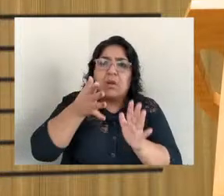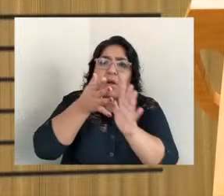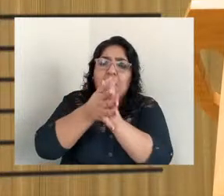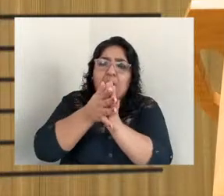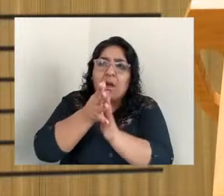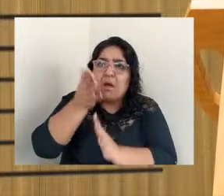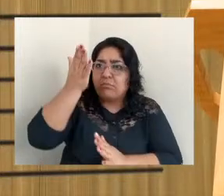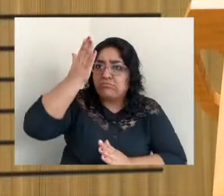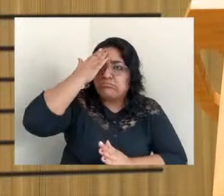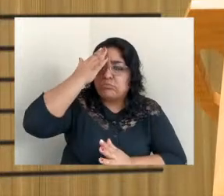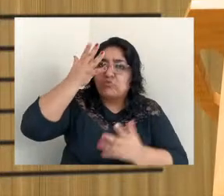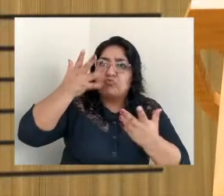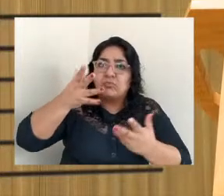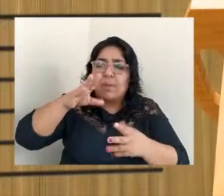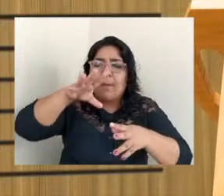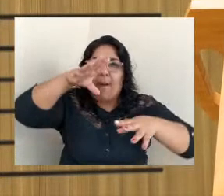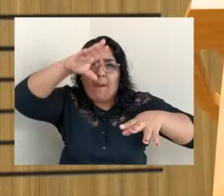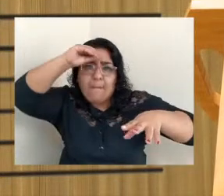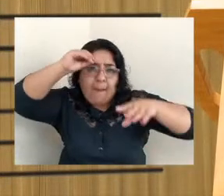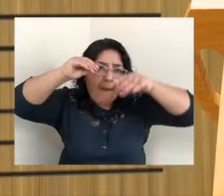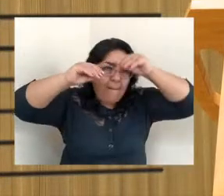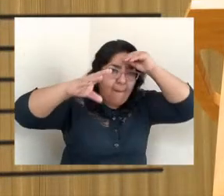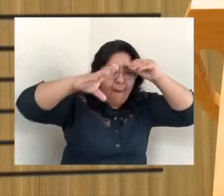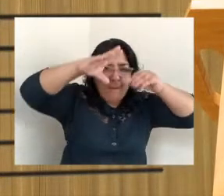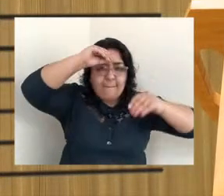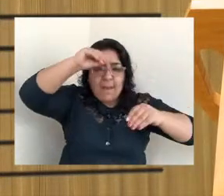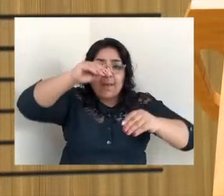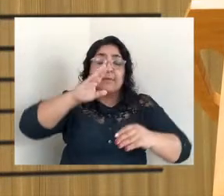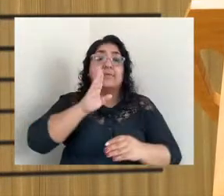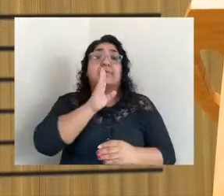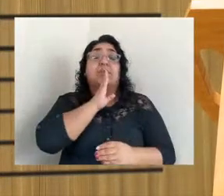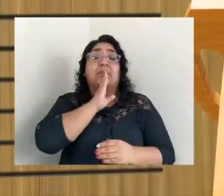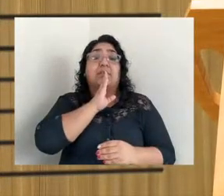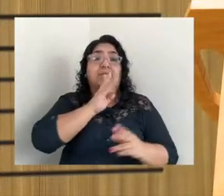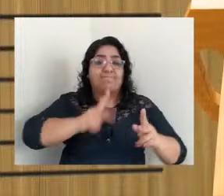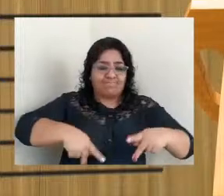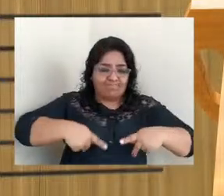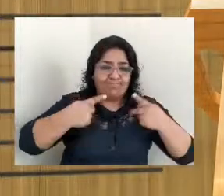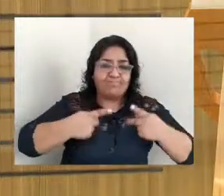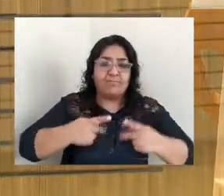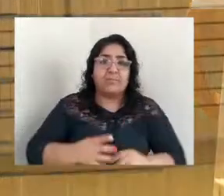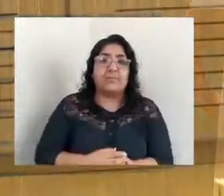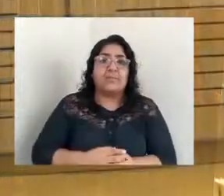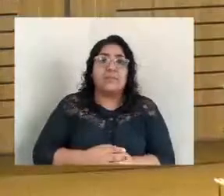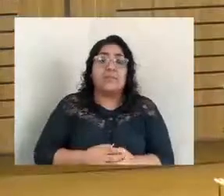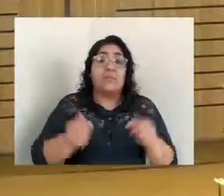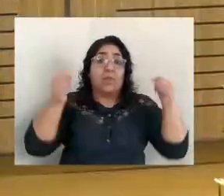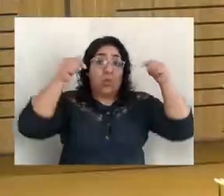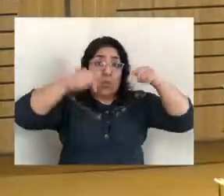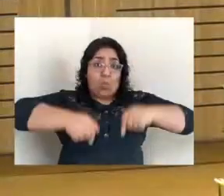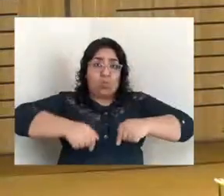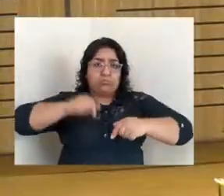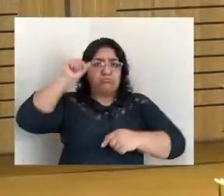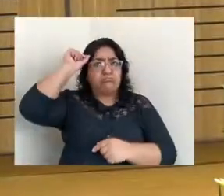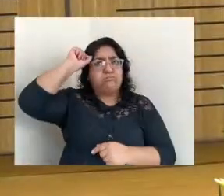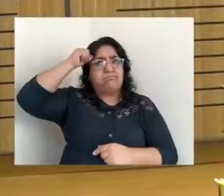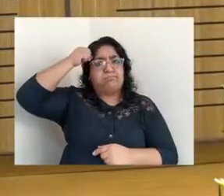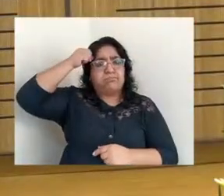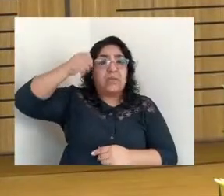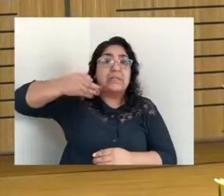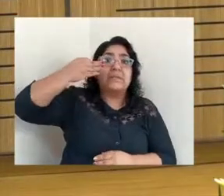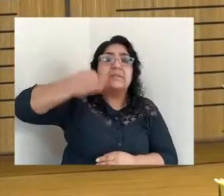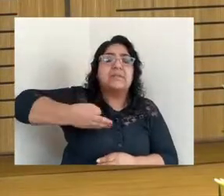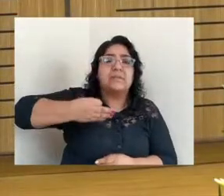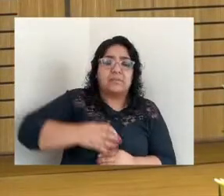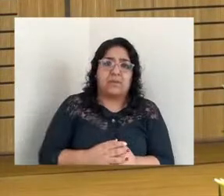sabias y buenas. Nunca dejen de aprender de esa gran maestra que es la vida. Este día lo recordarán